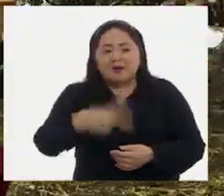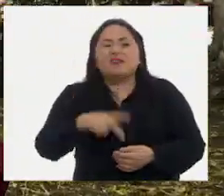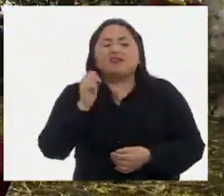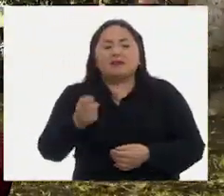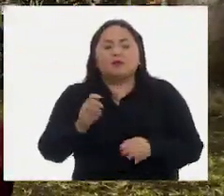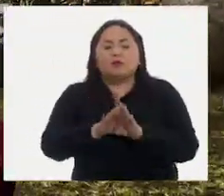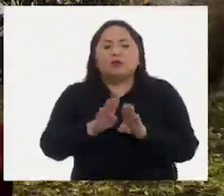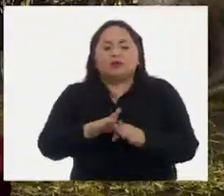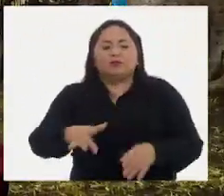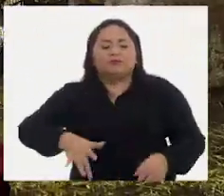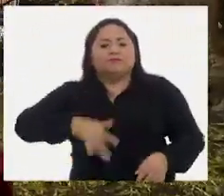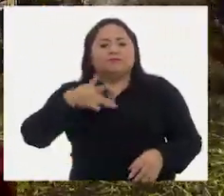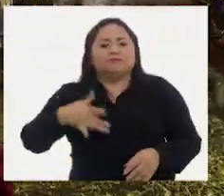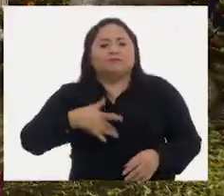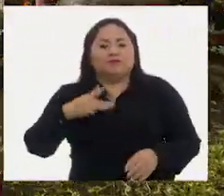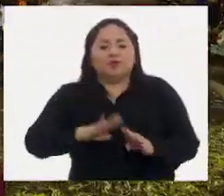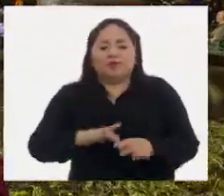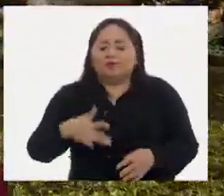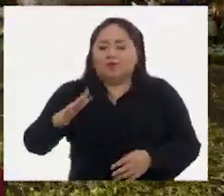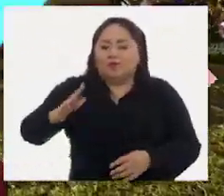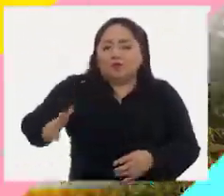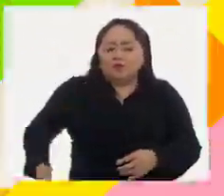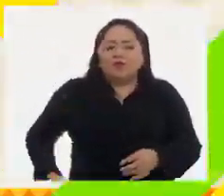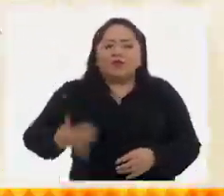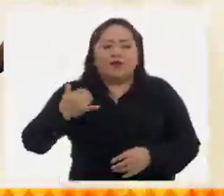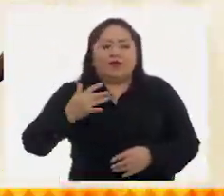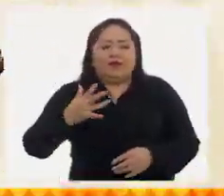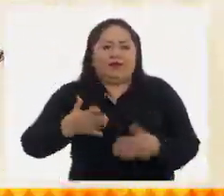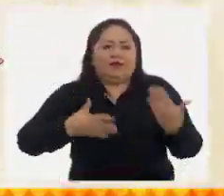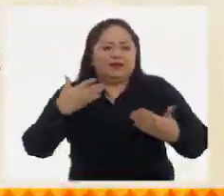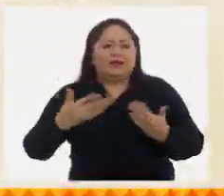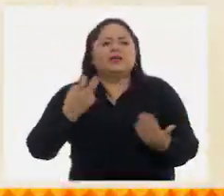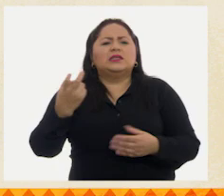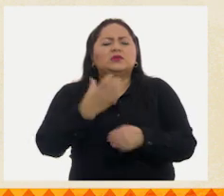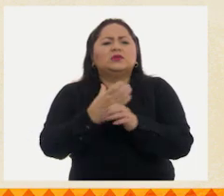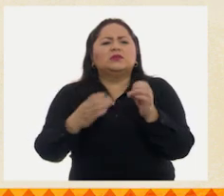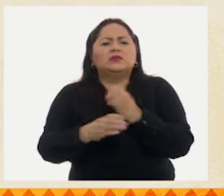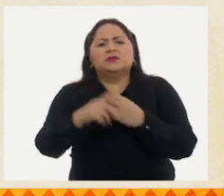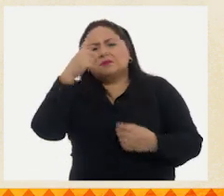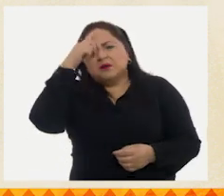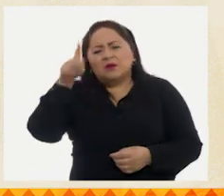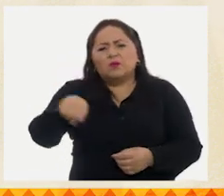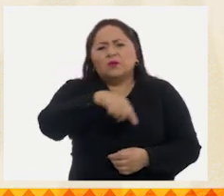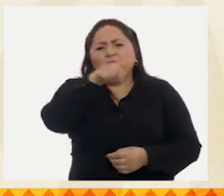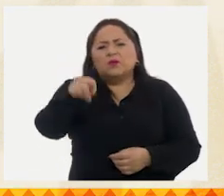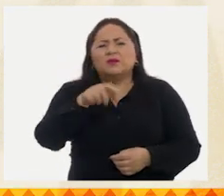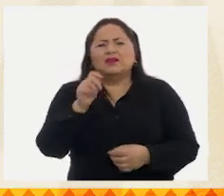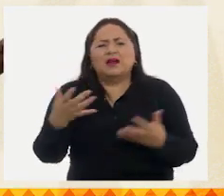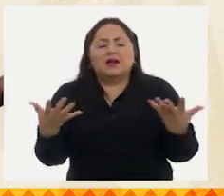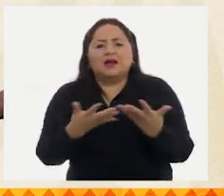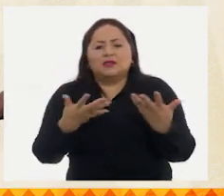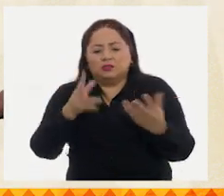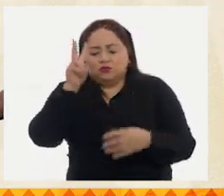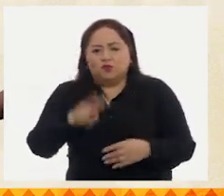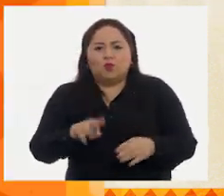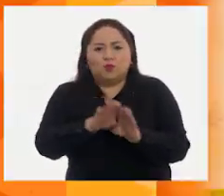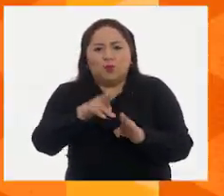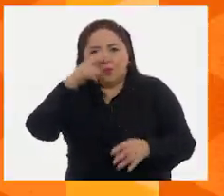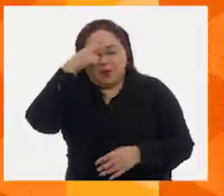produce un sentimiento de orgullo y alegría. ¿Qué son esas cosas que para ustedes los hacen ser